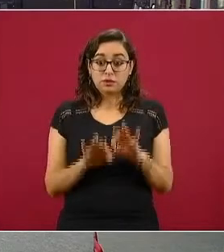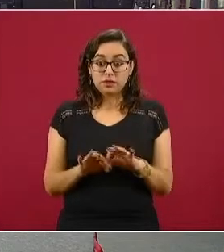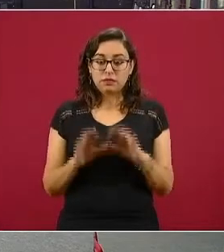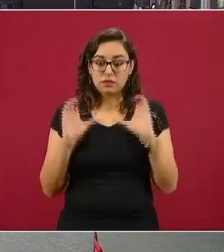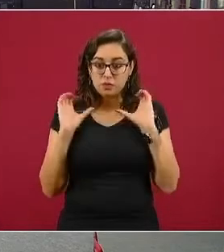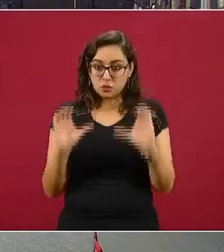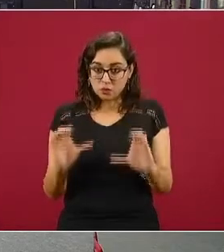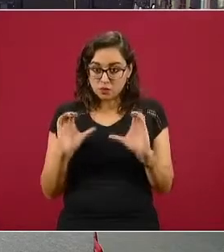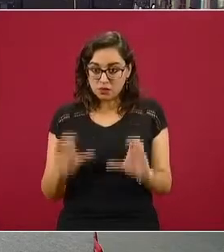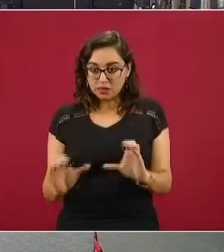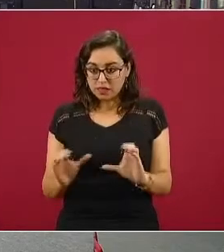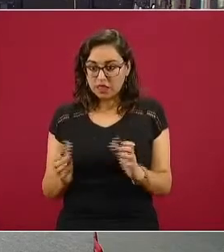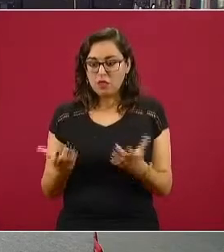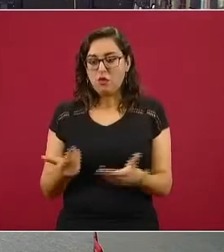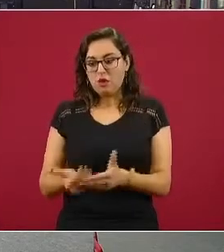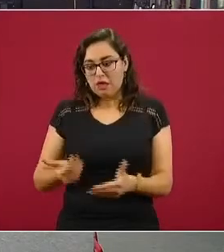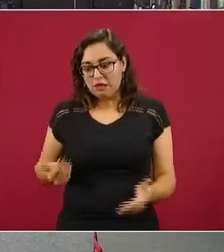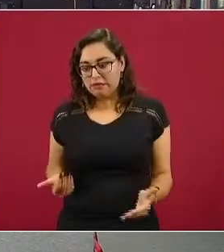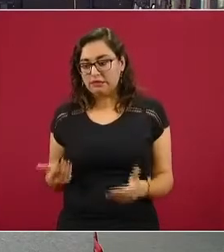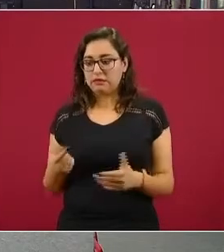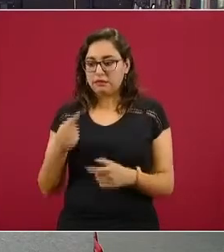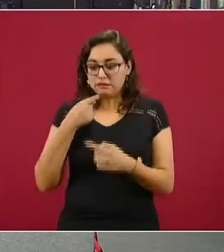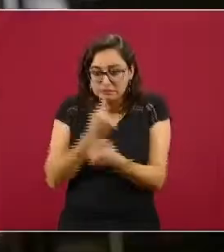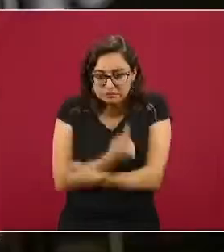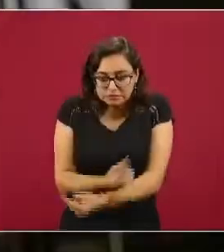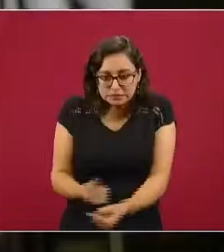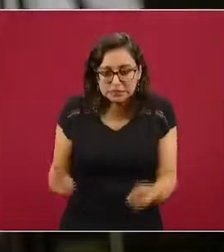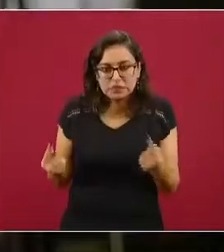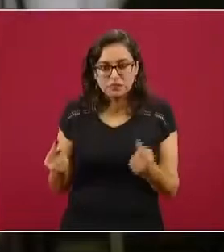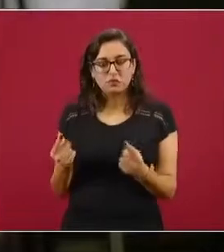eso que me contactó la profesora